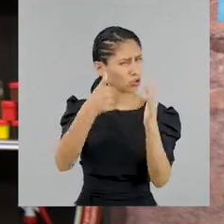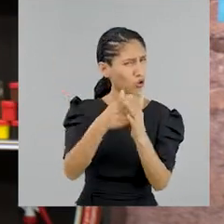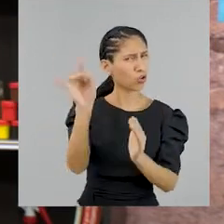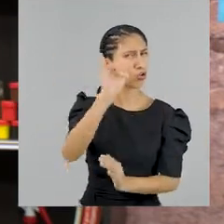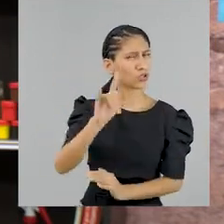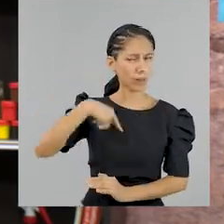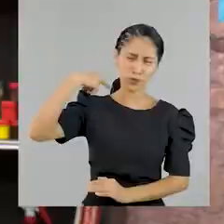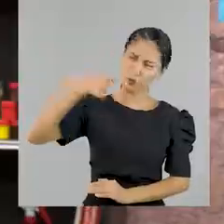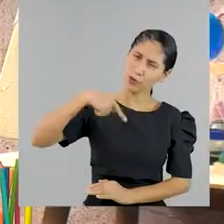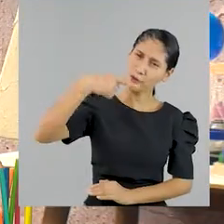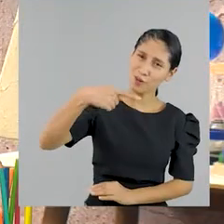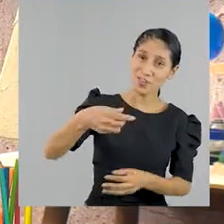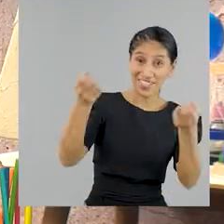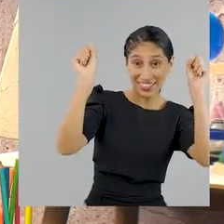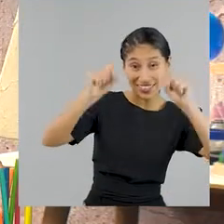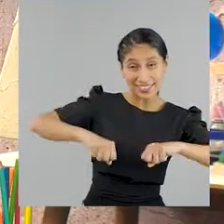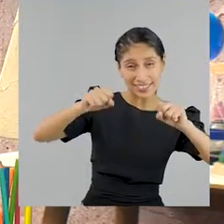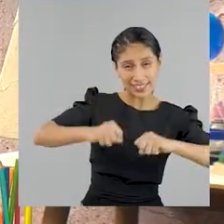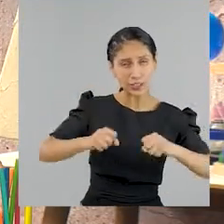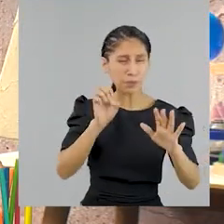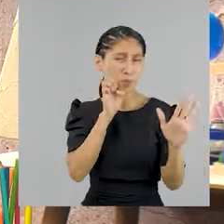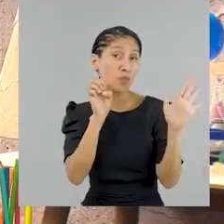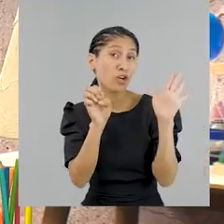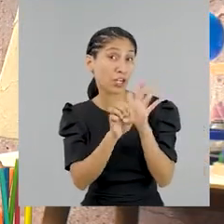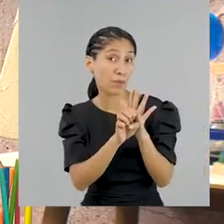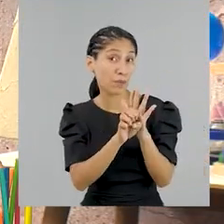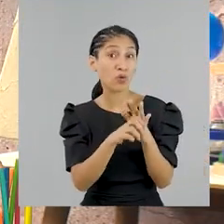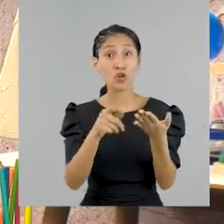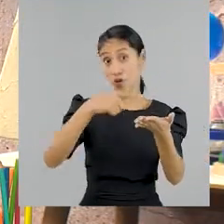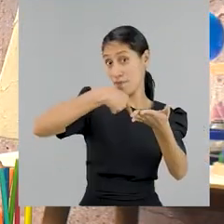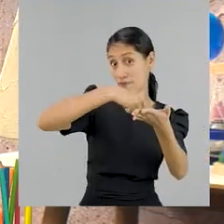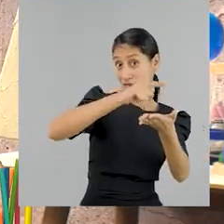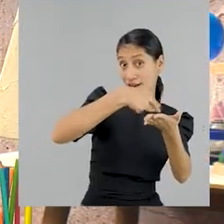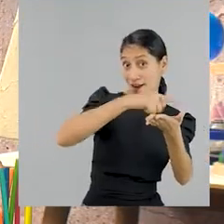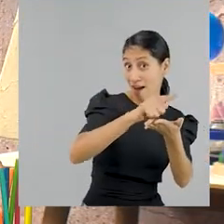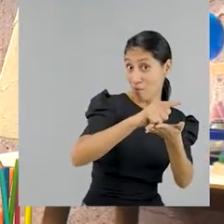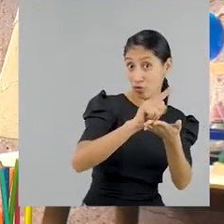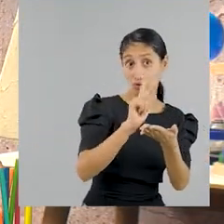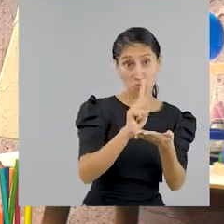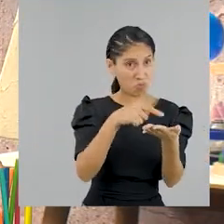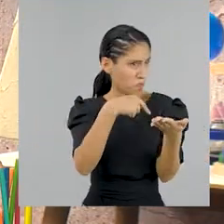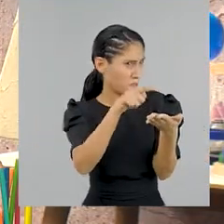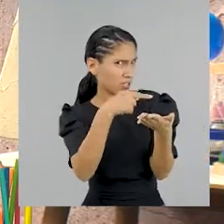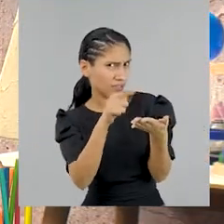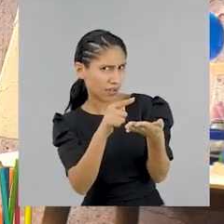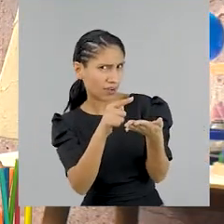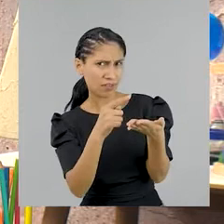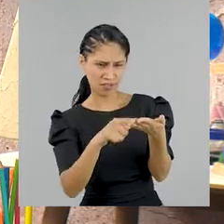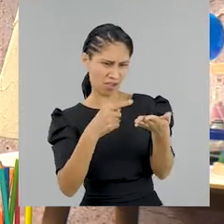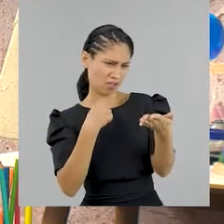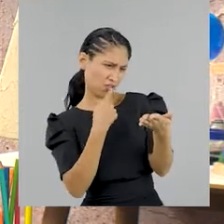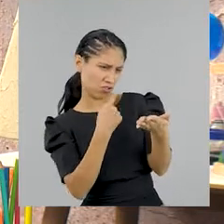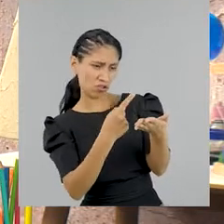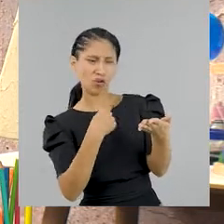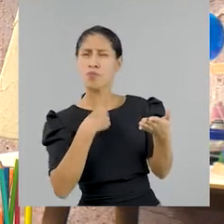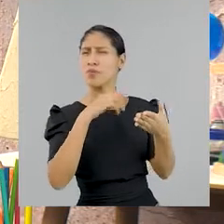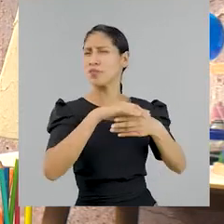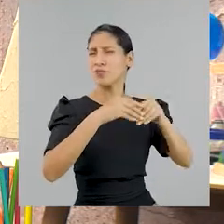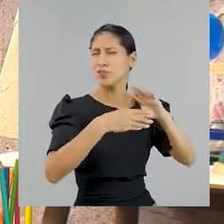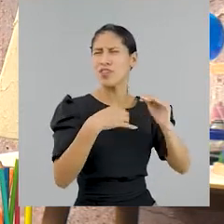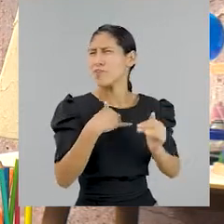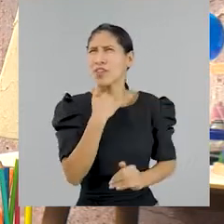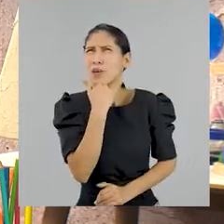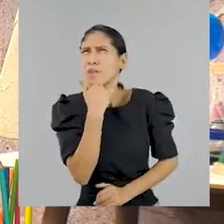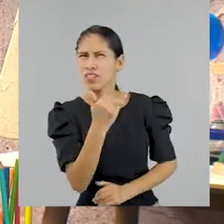nuestro día a día. Así es. Por ejemplo, cuando enviamos un mensaje de texto en el que contamos una situación o